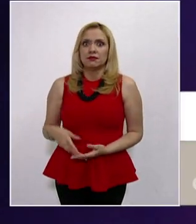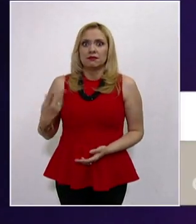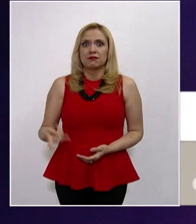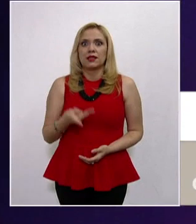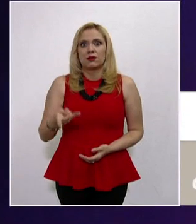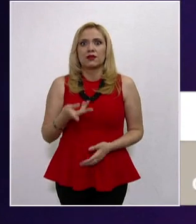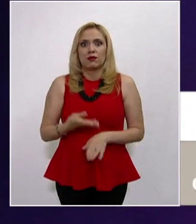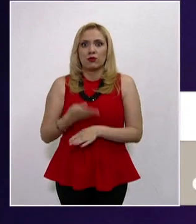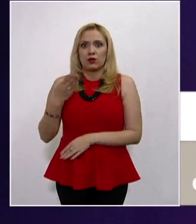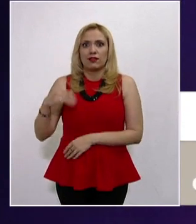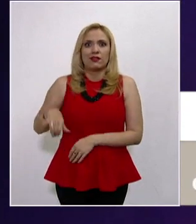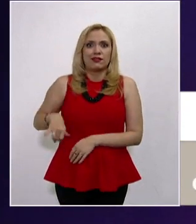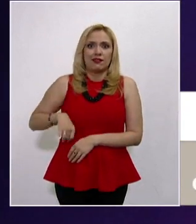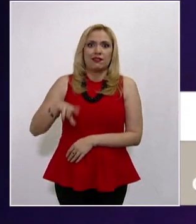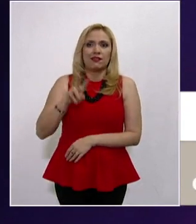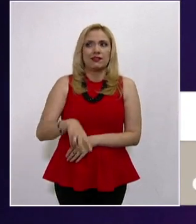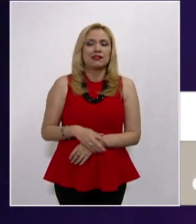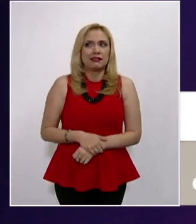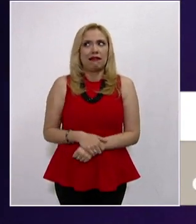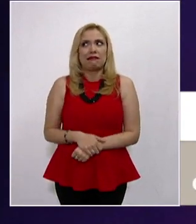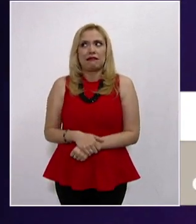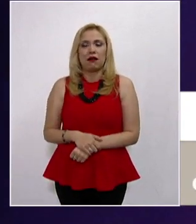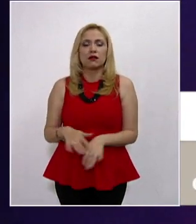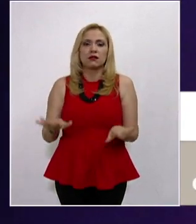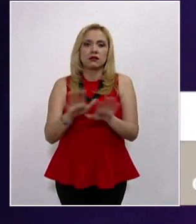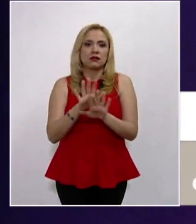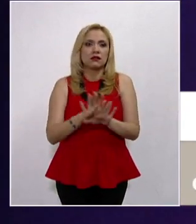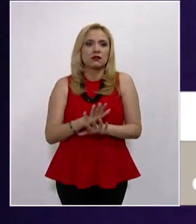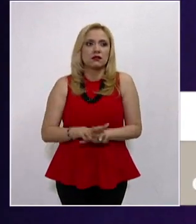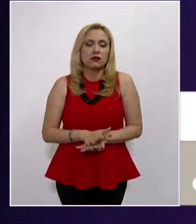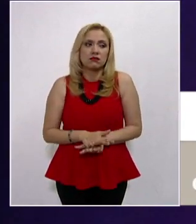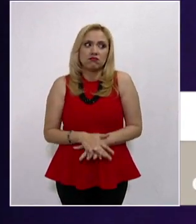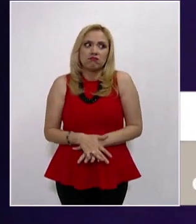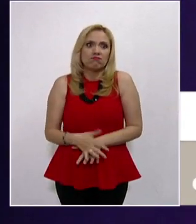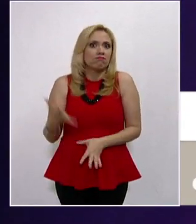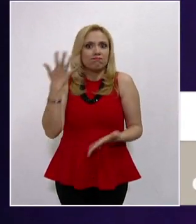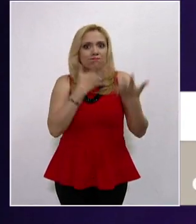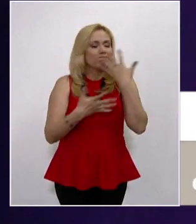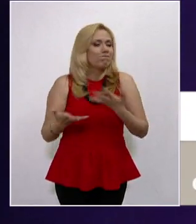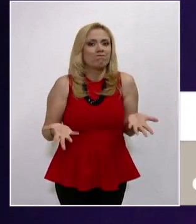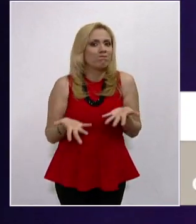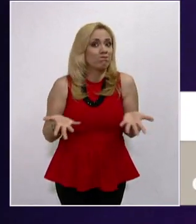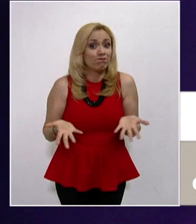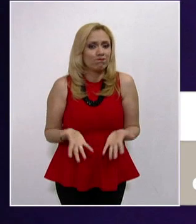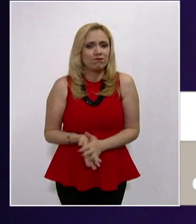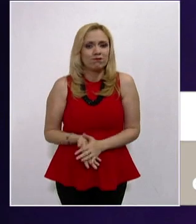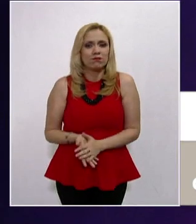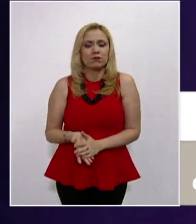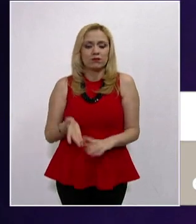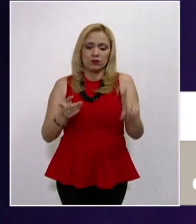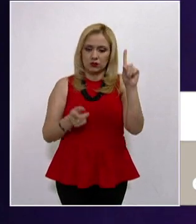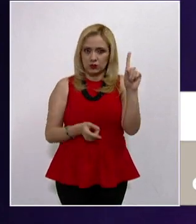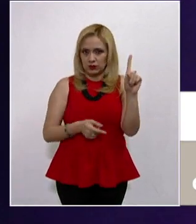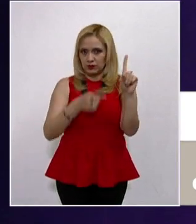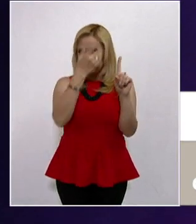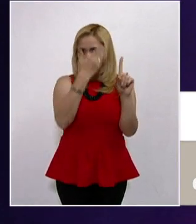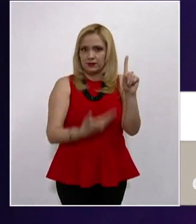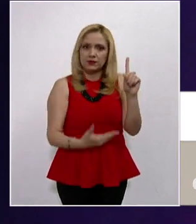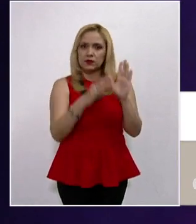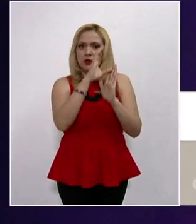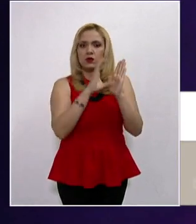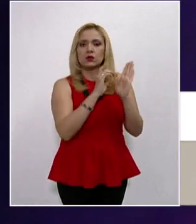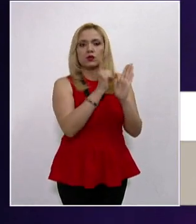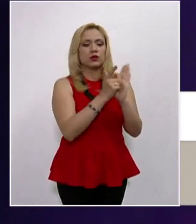porque las reformas al respecto son un poco confusas, ¿no? Porque por una parte, desde la Constitución